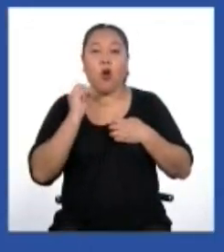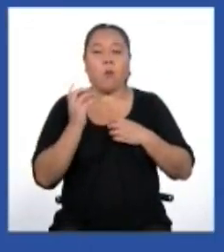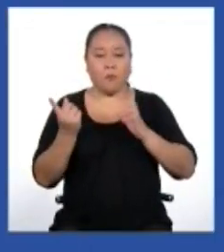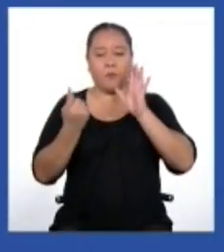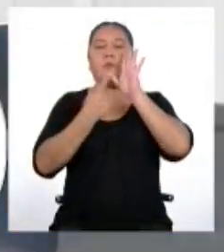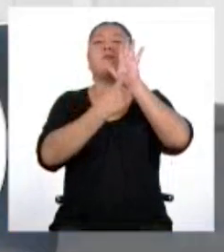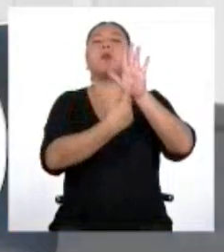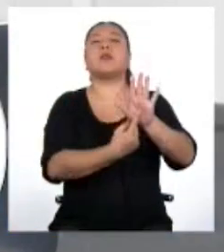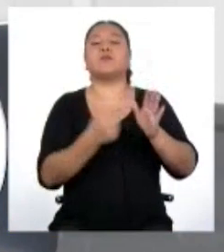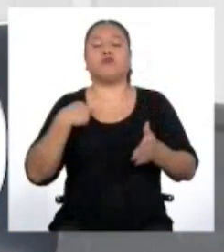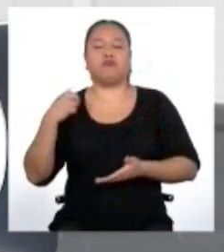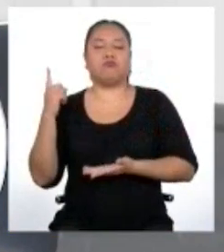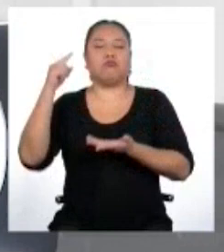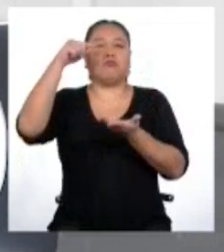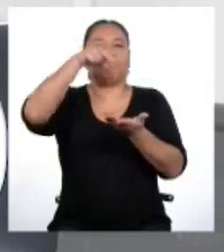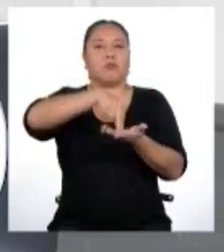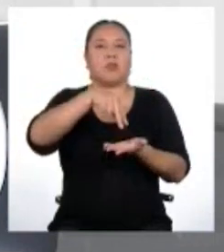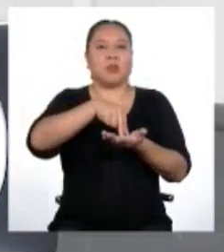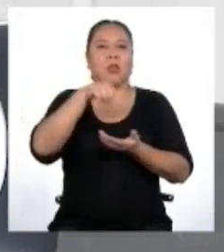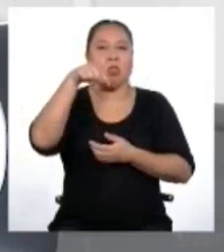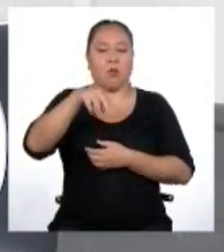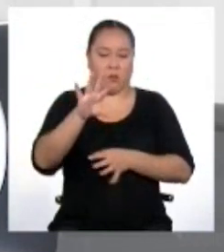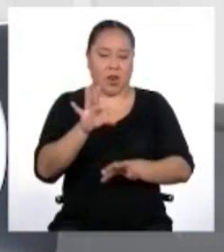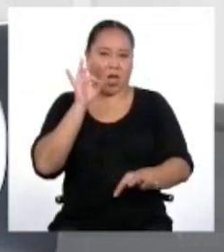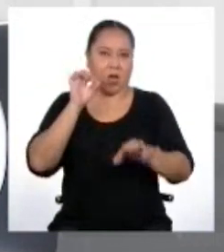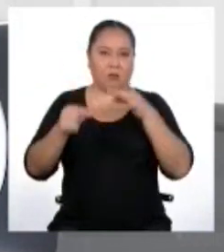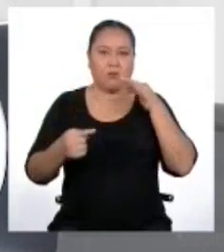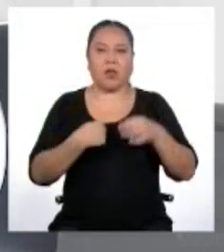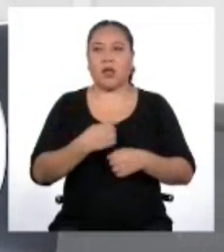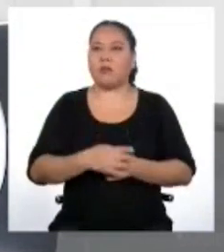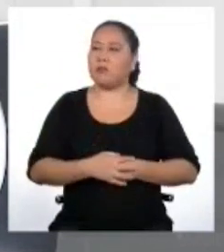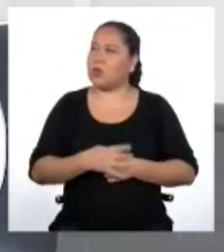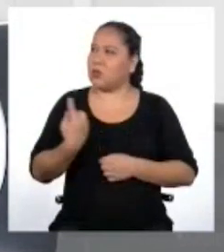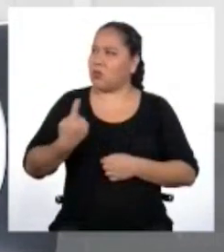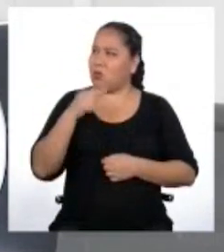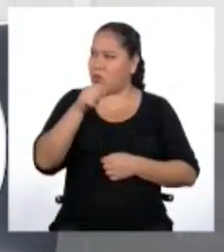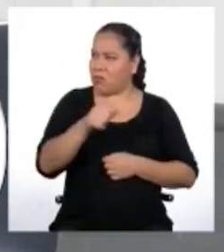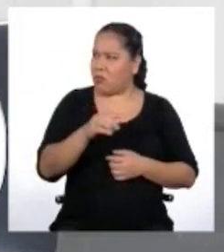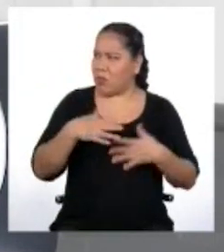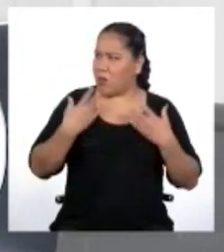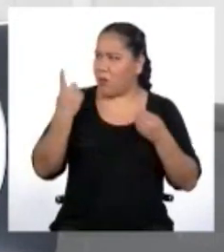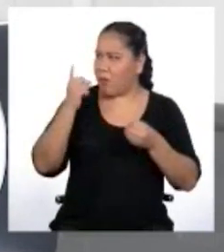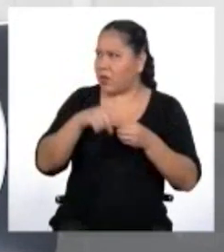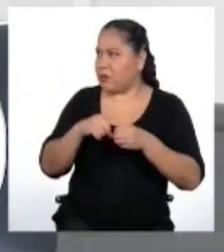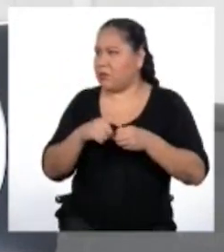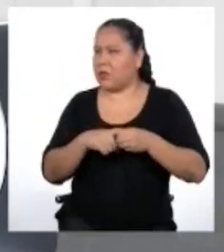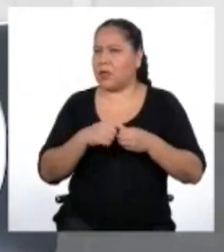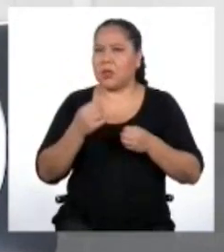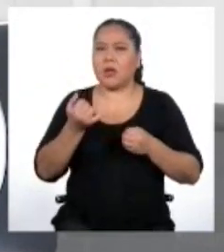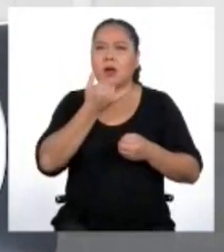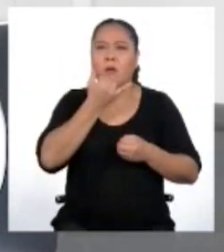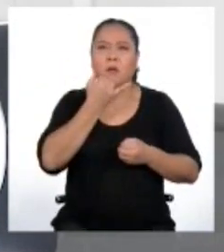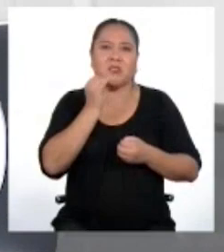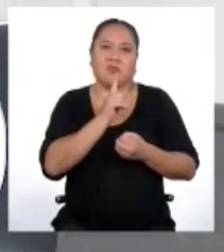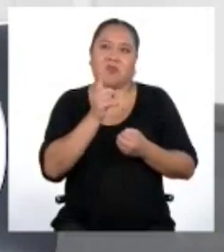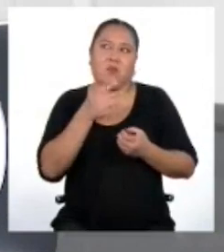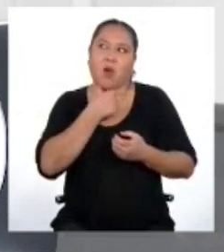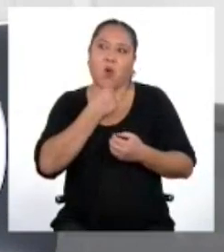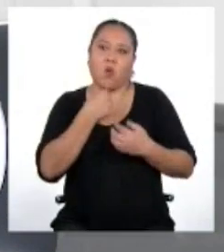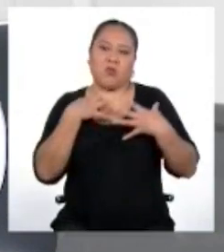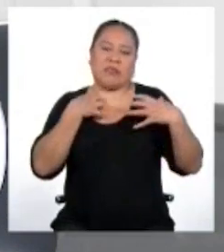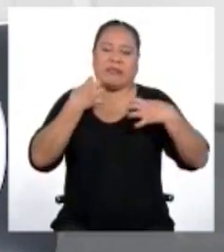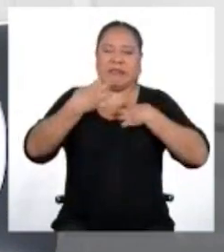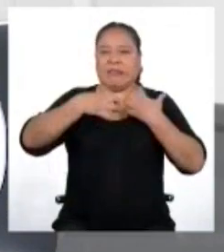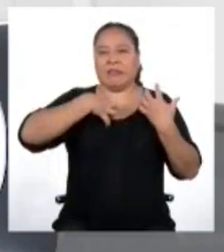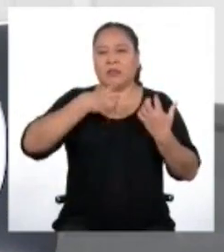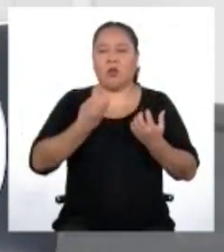candidatos. ¿Y esas son las únicas maneras en las que podemos participar? ¿Qué pasa si a mí no me gusta protestar o